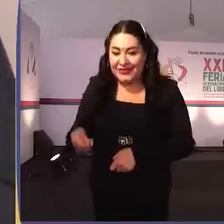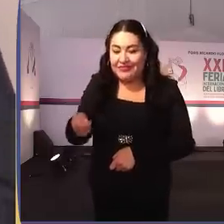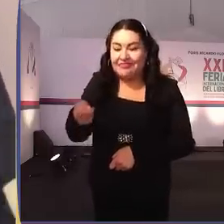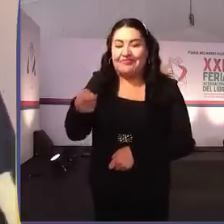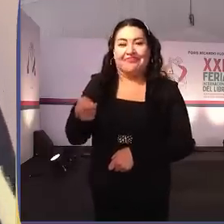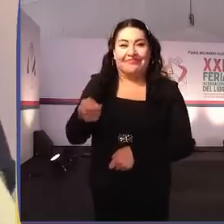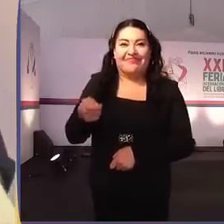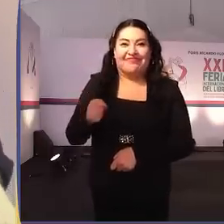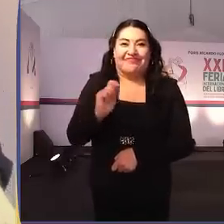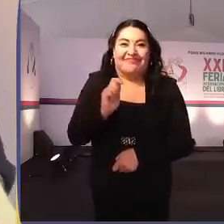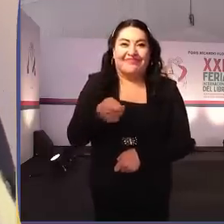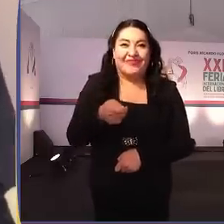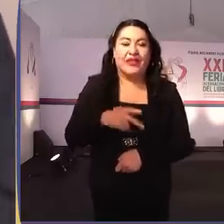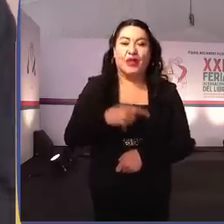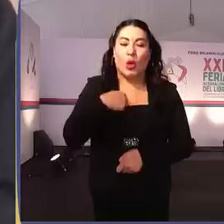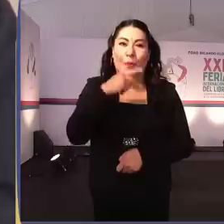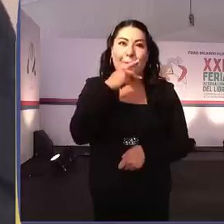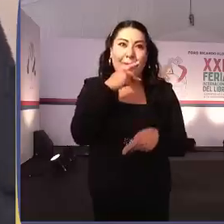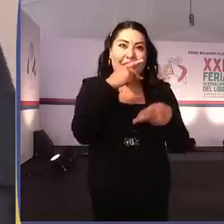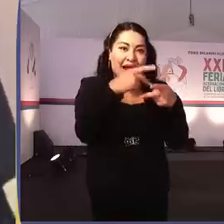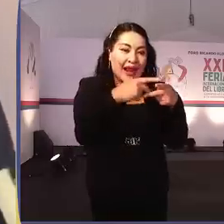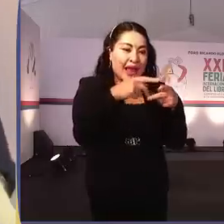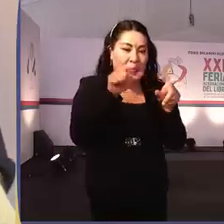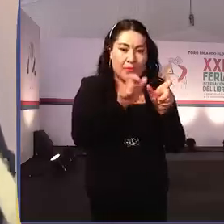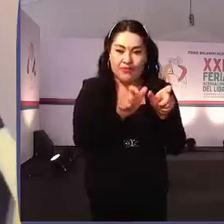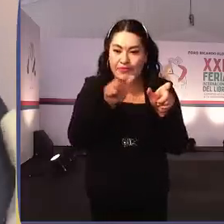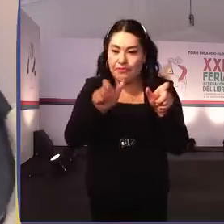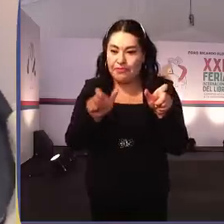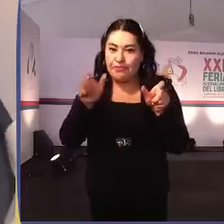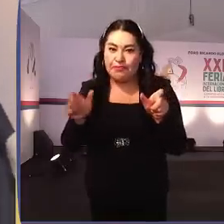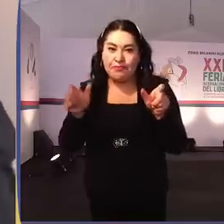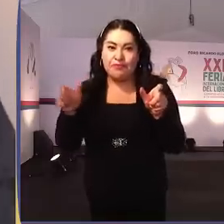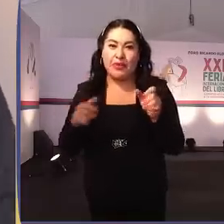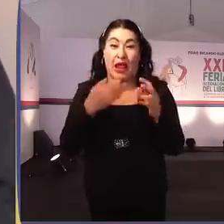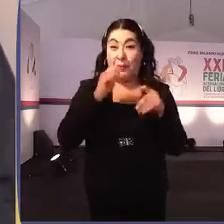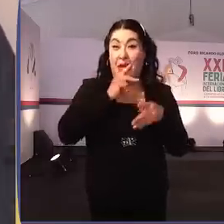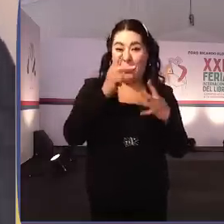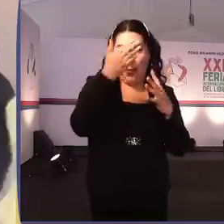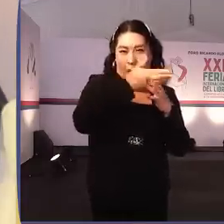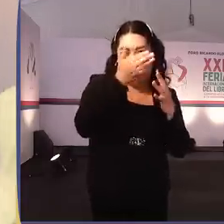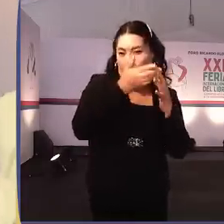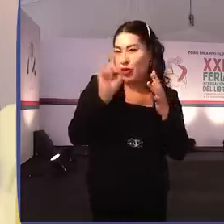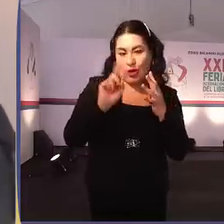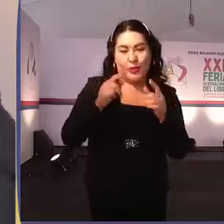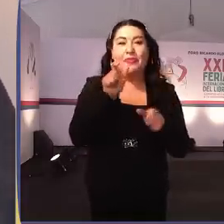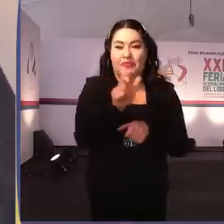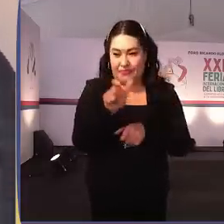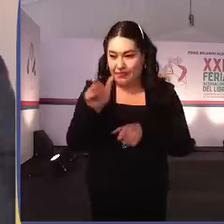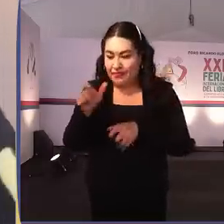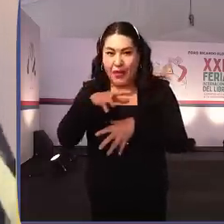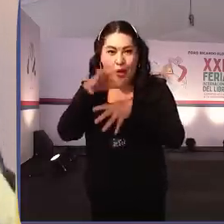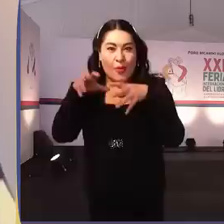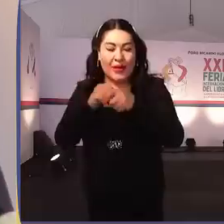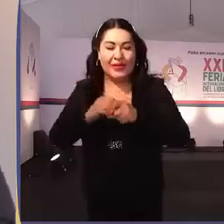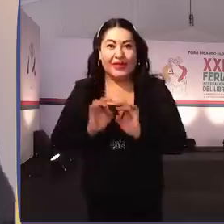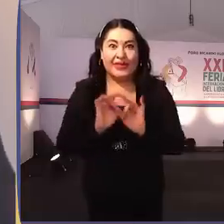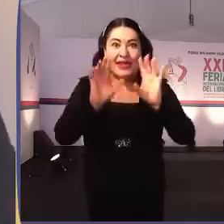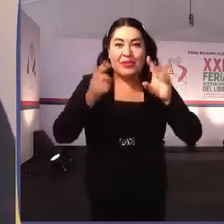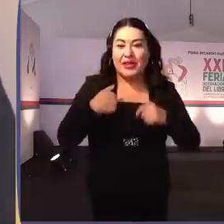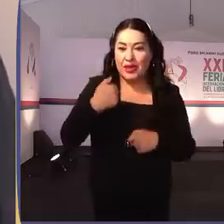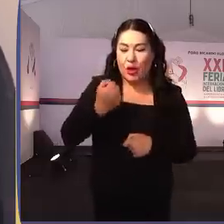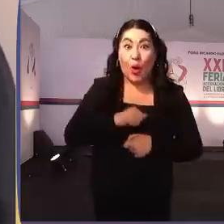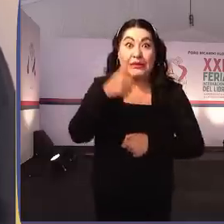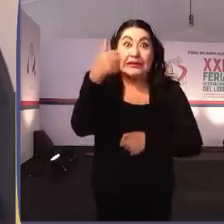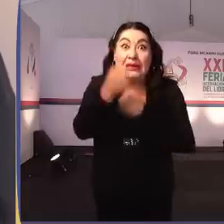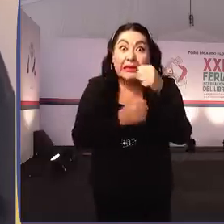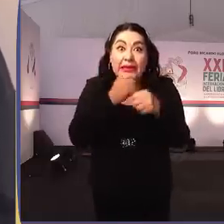quiere decir que aprendí a leer por palabras, no por sílabas, leyendo titulares, y de repente un día me encontré con que estaba leyendo a los